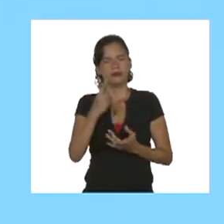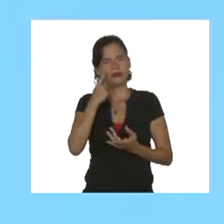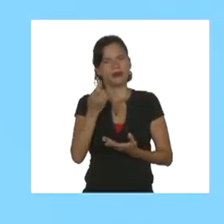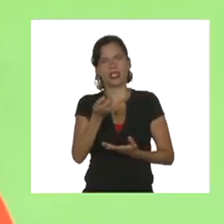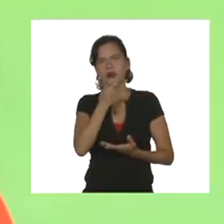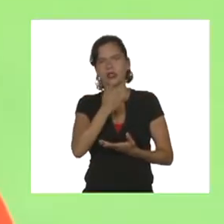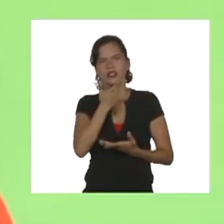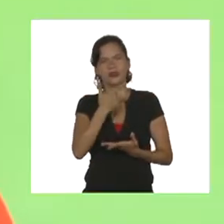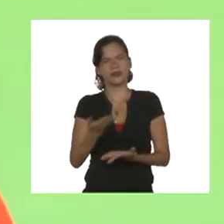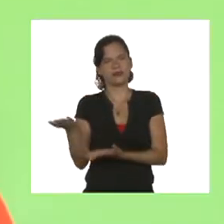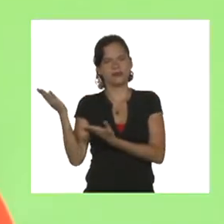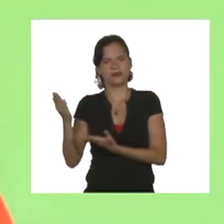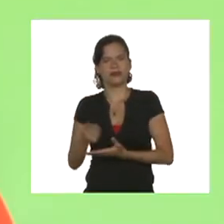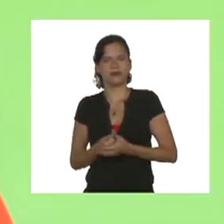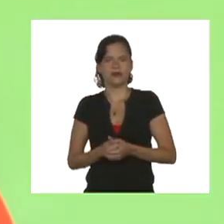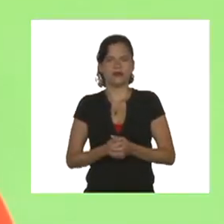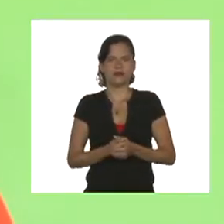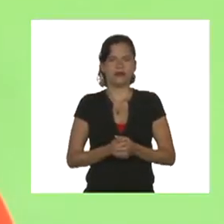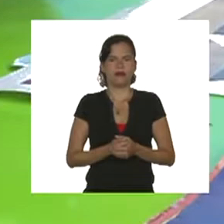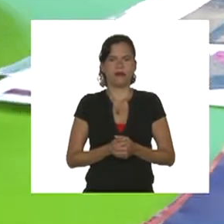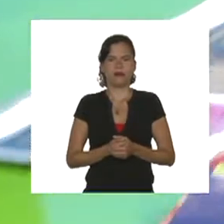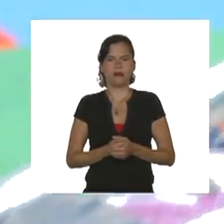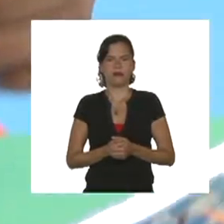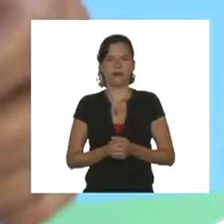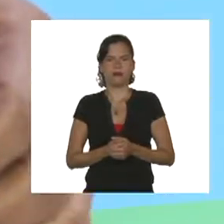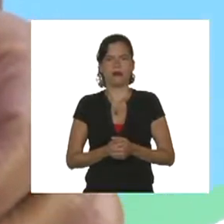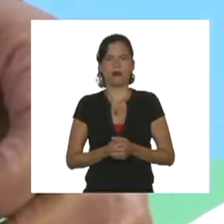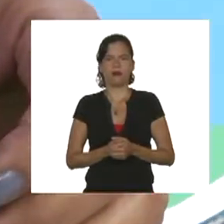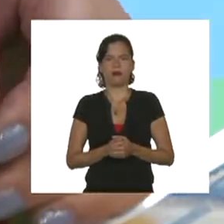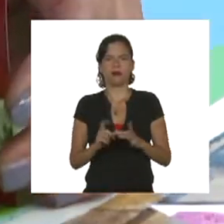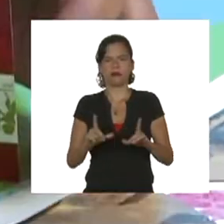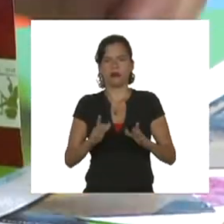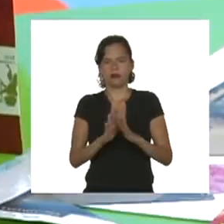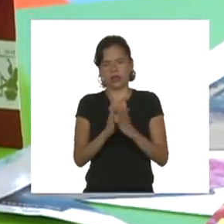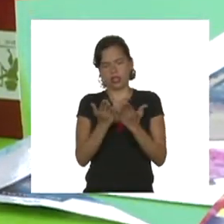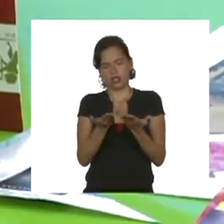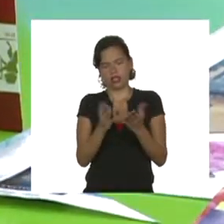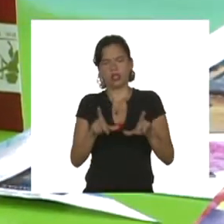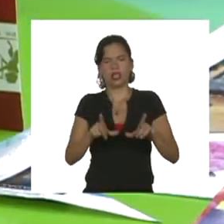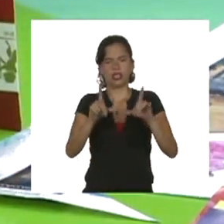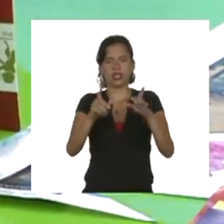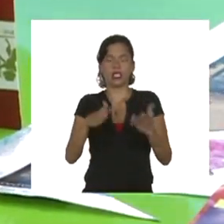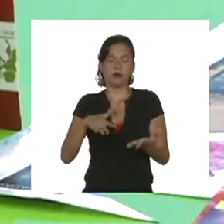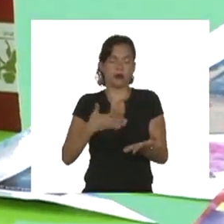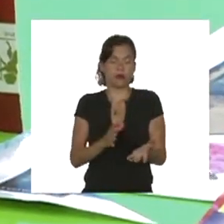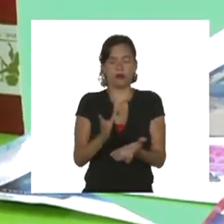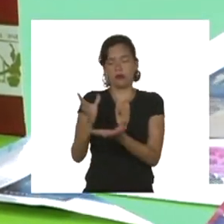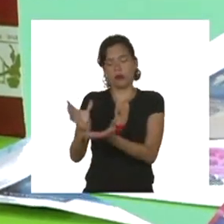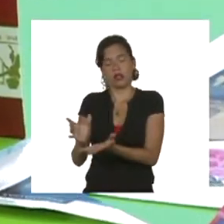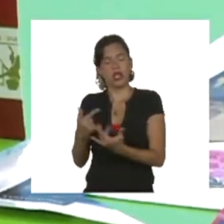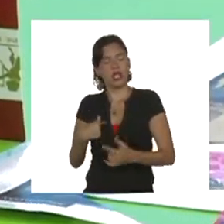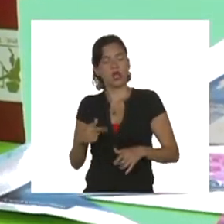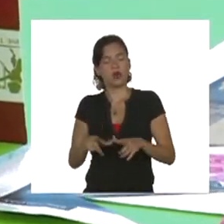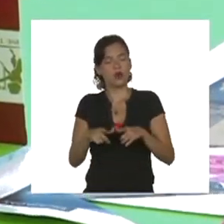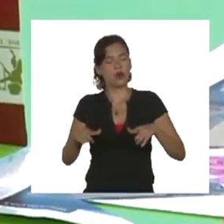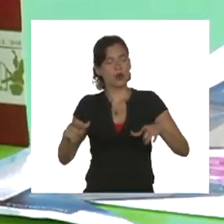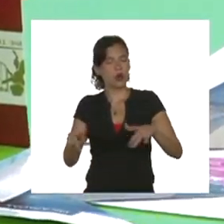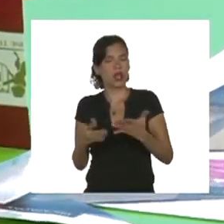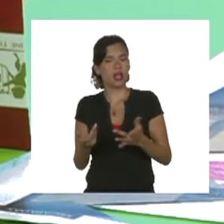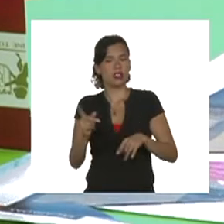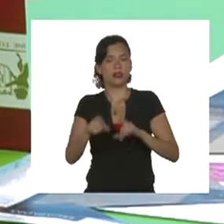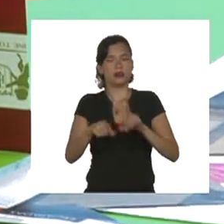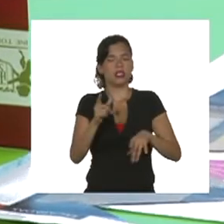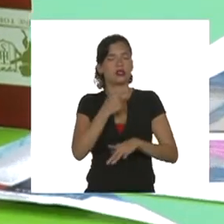miren como resultado una tarjeta que pueden colocar inclusive en un lugar de acuerdo a